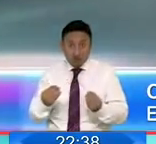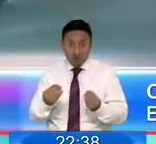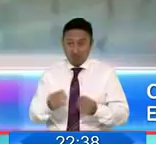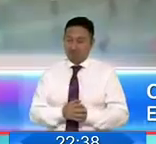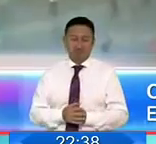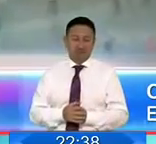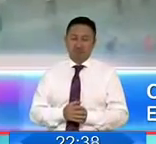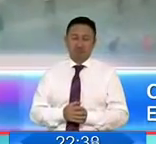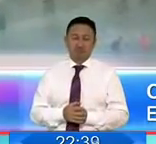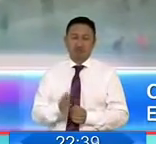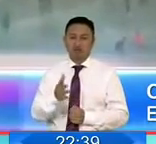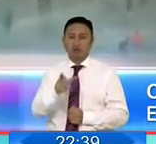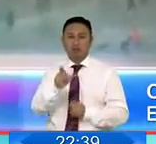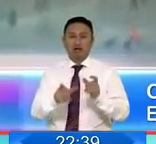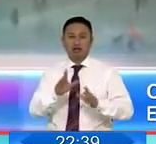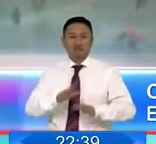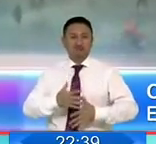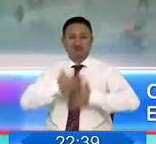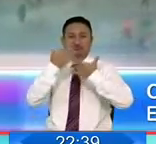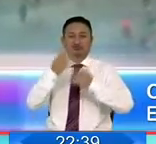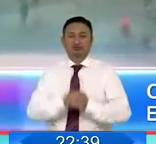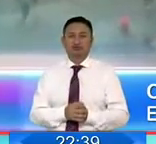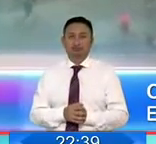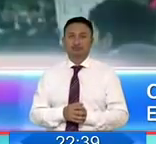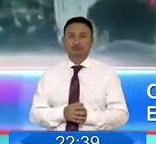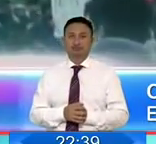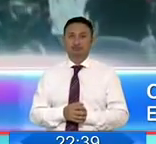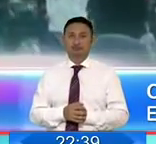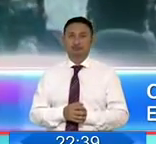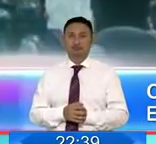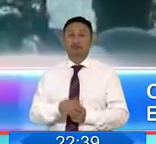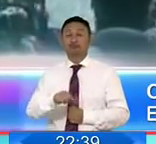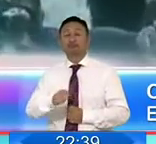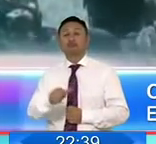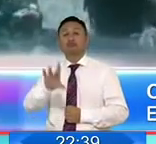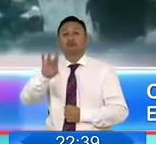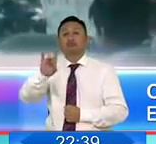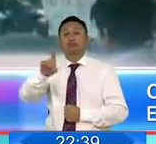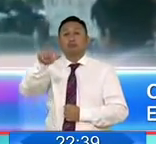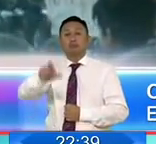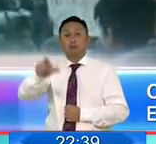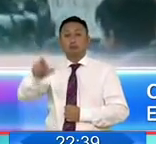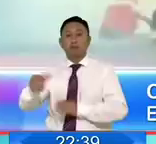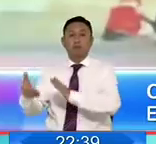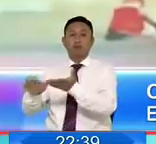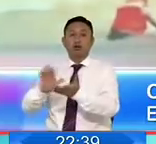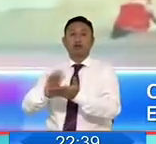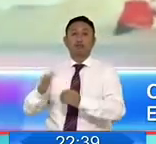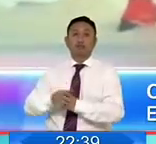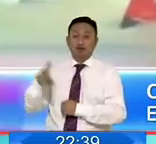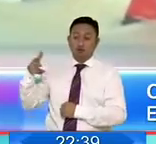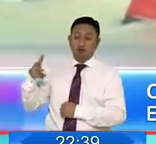que pueda calmar el malestar social. Mientras que 8 fallecidos dejó la caída de un vehículo de